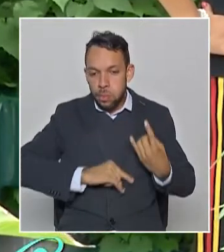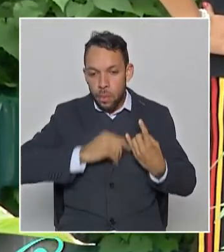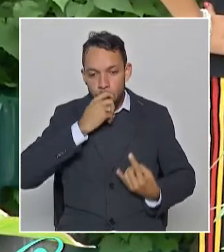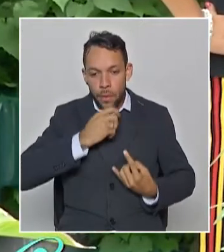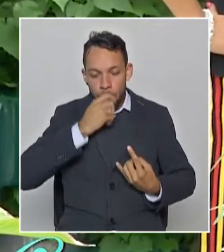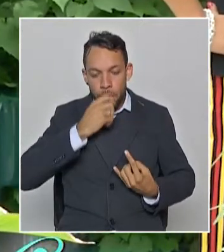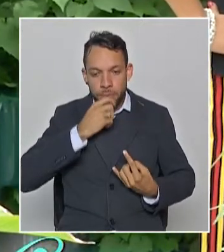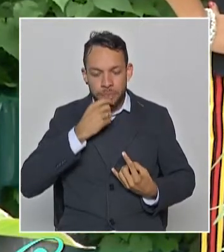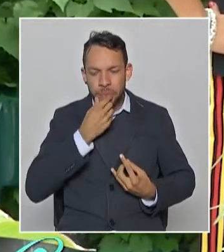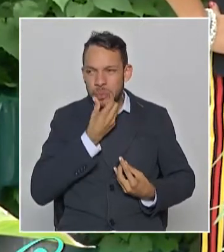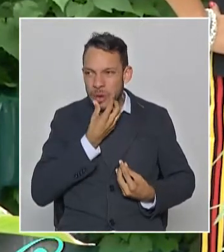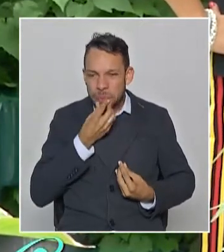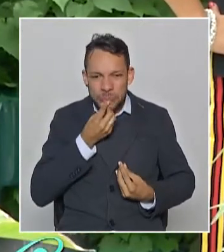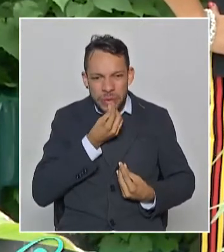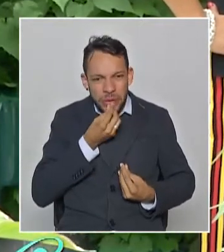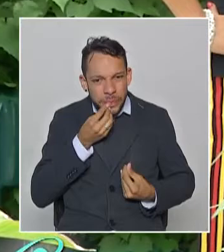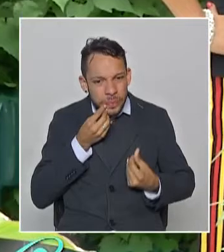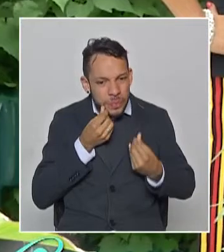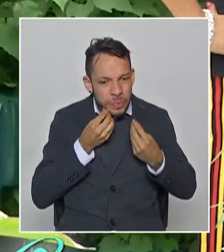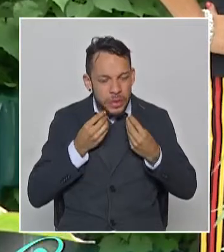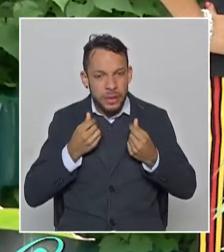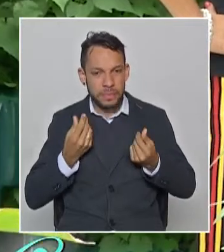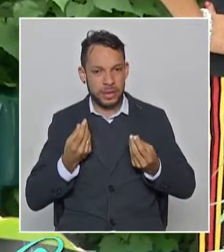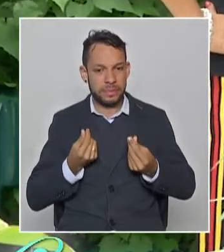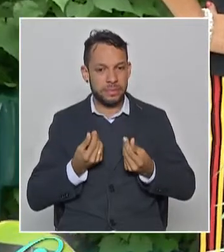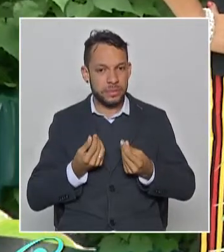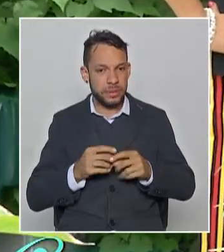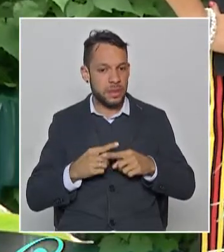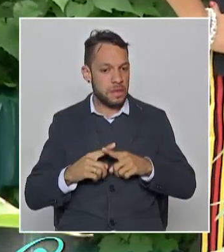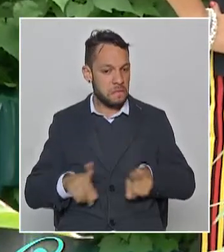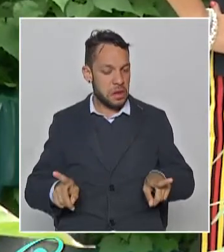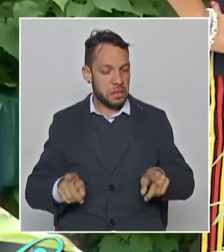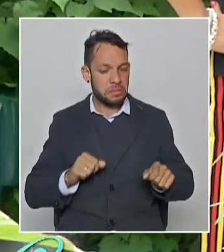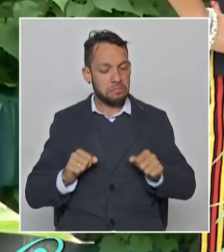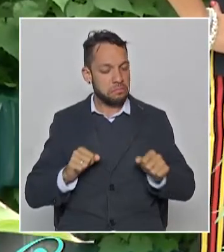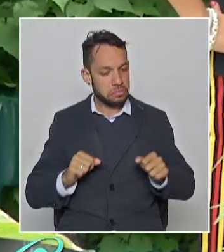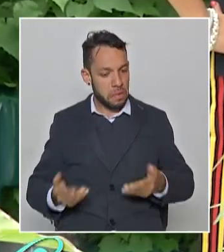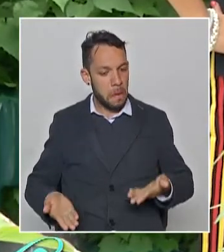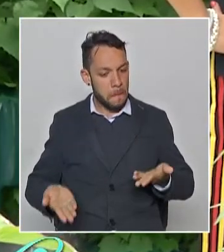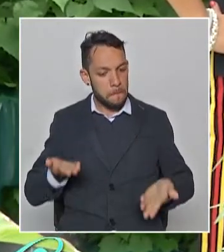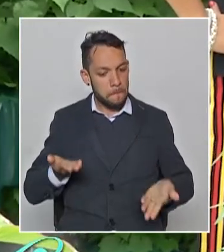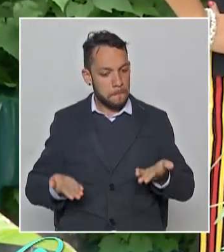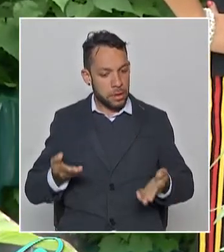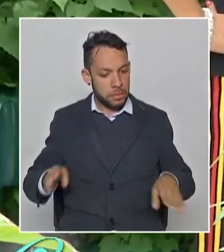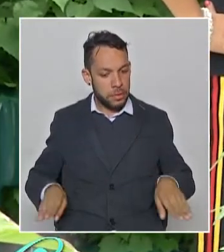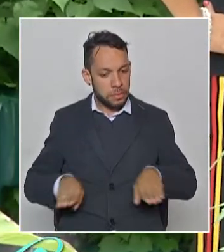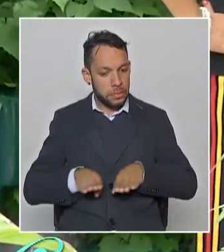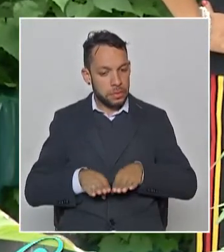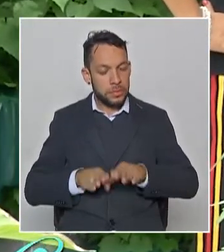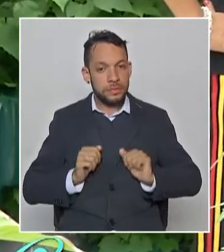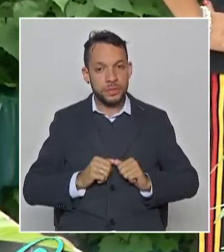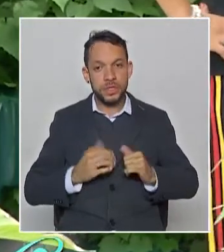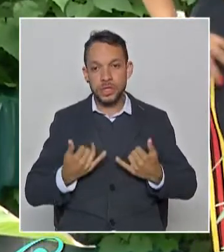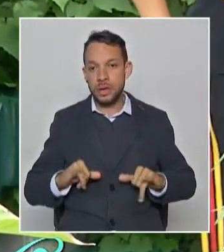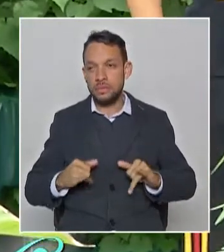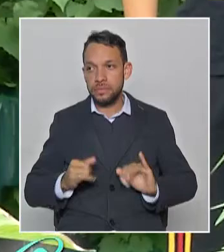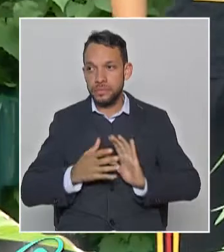empieza, las salivales empiezan a funcionar de una forma diferente y aparece bastante saliva en la boca.